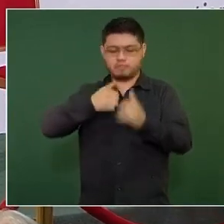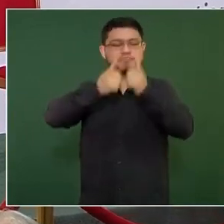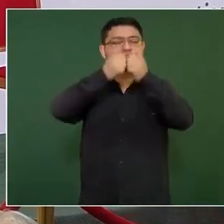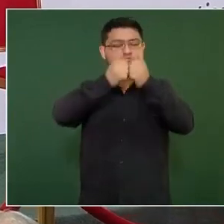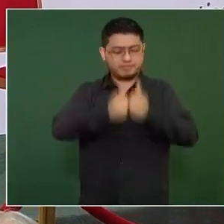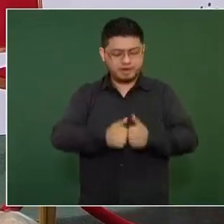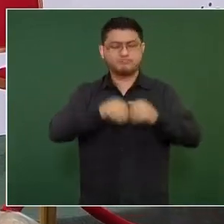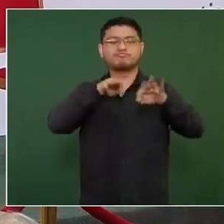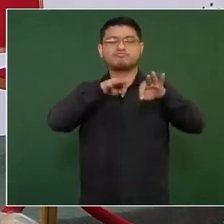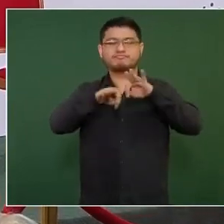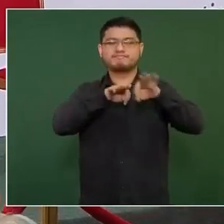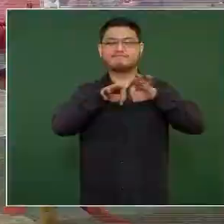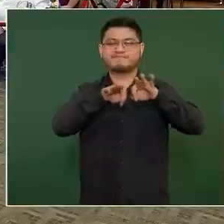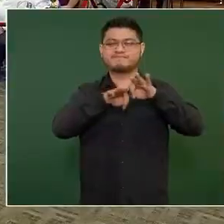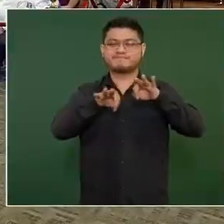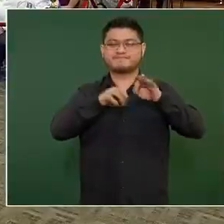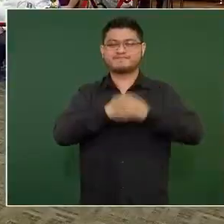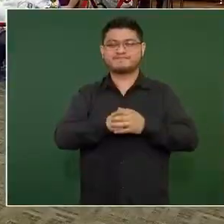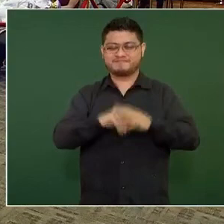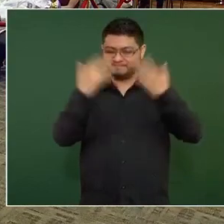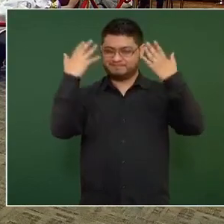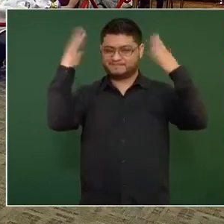trabajar.